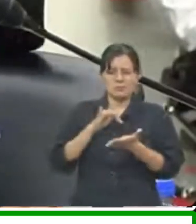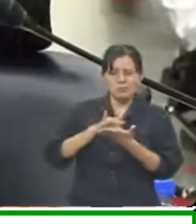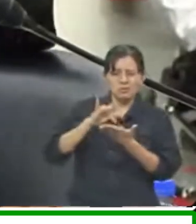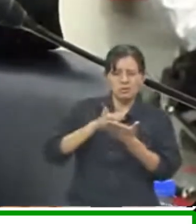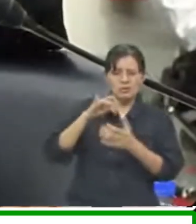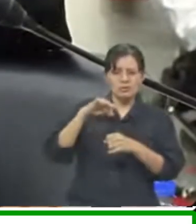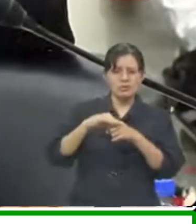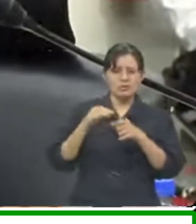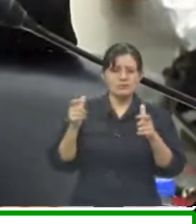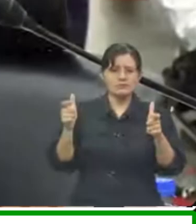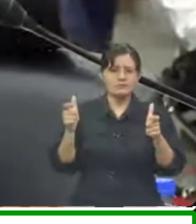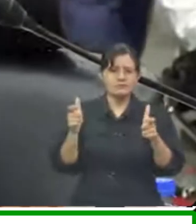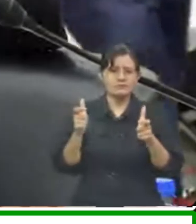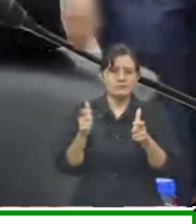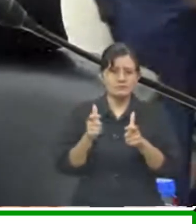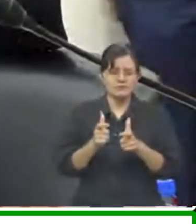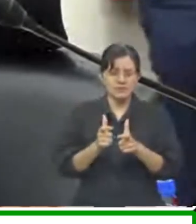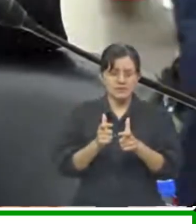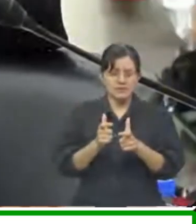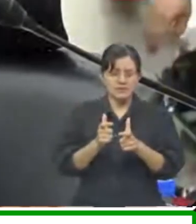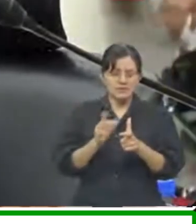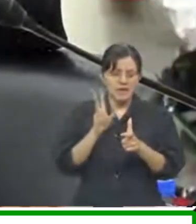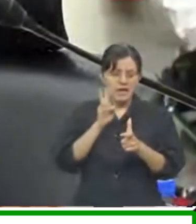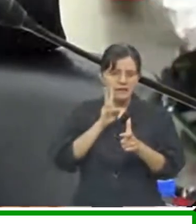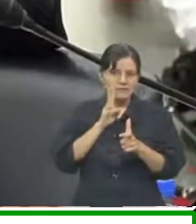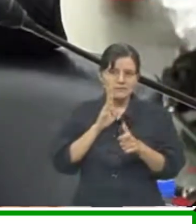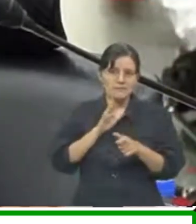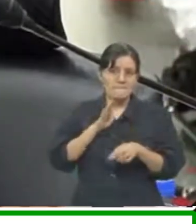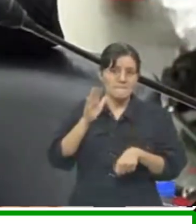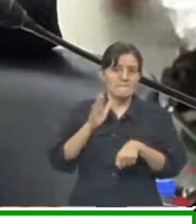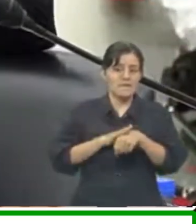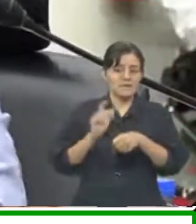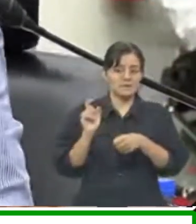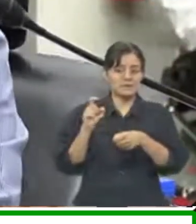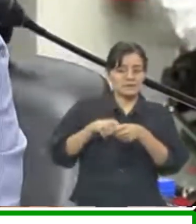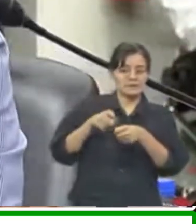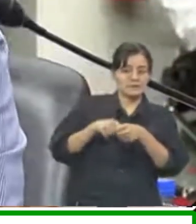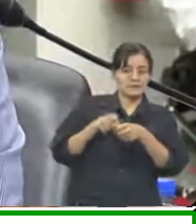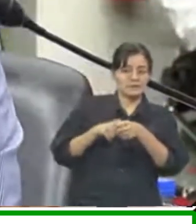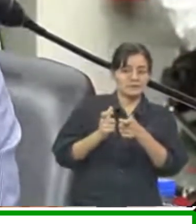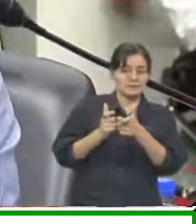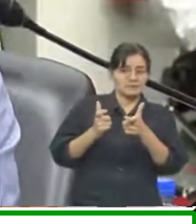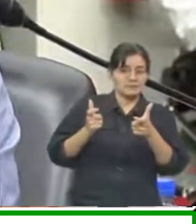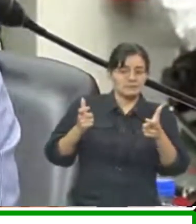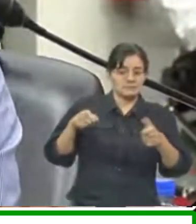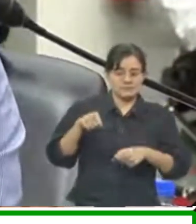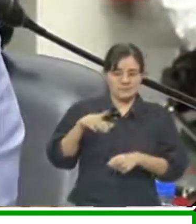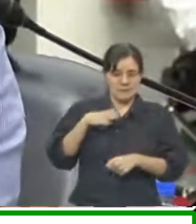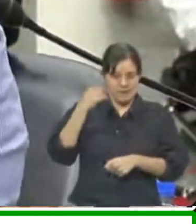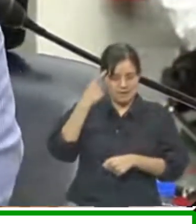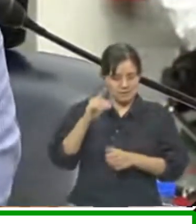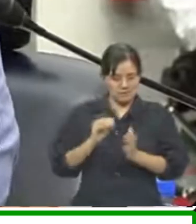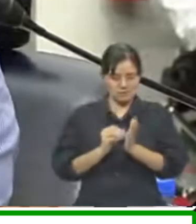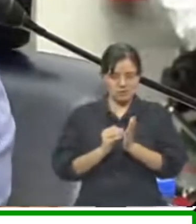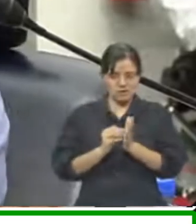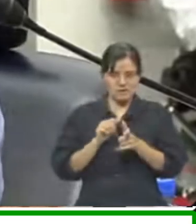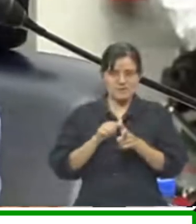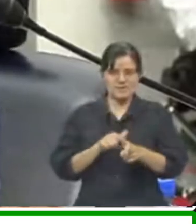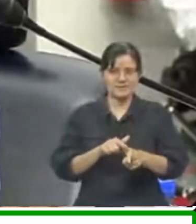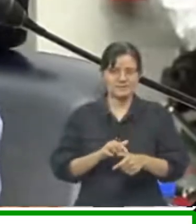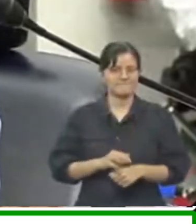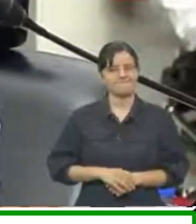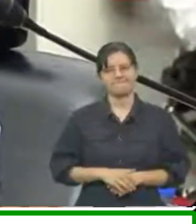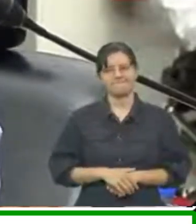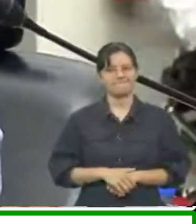significa que la tengamos que inflar para tener una representación por el simple hecho de existir. Y las reglas